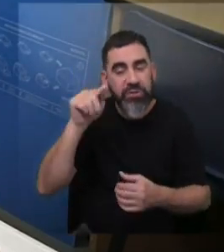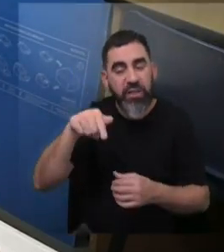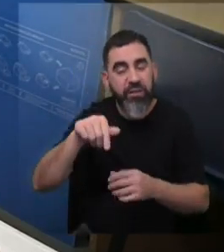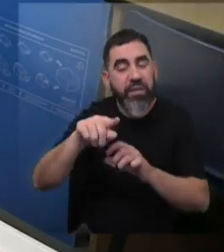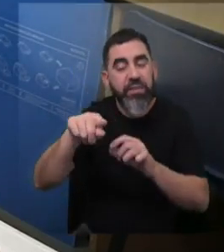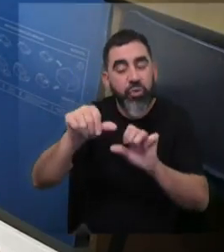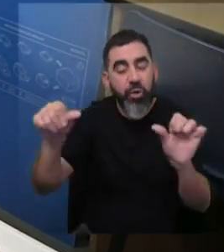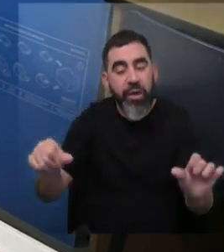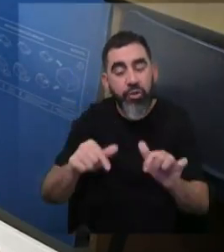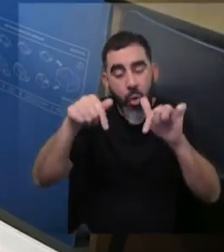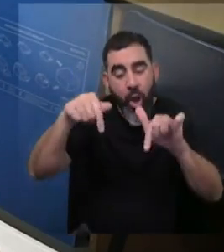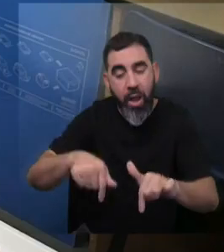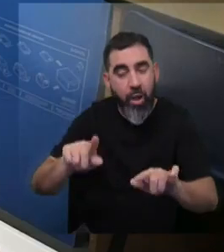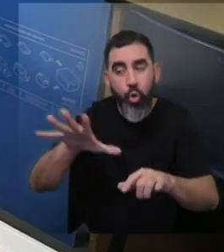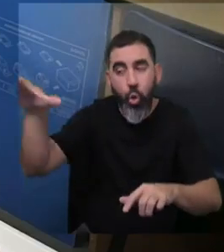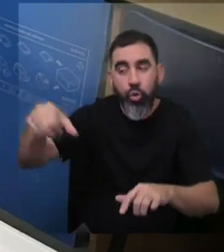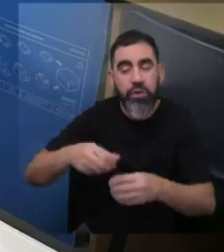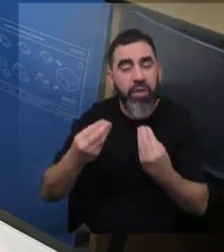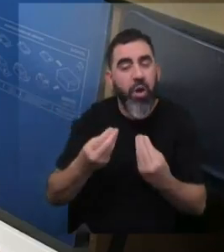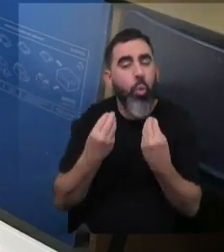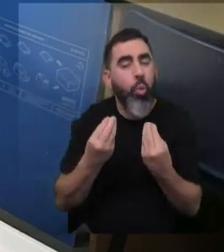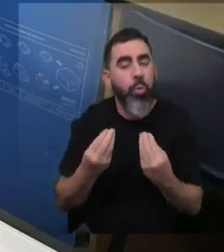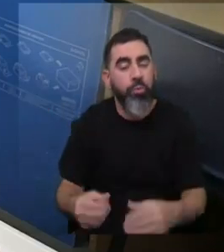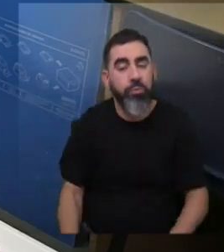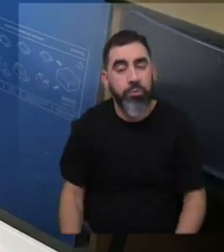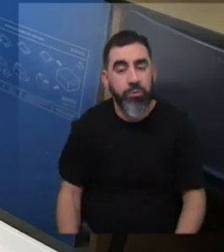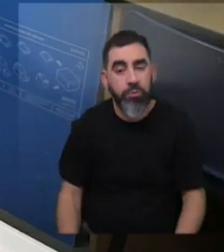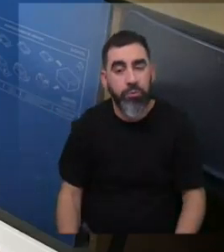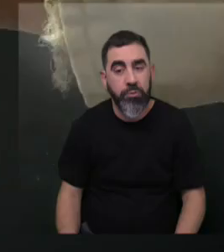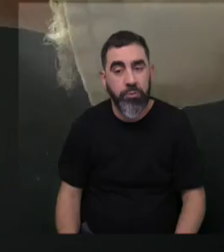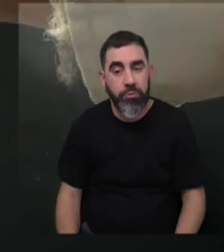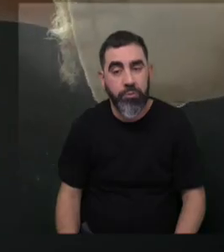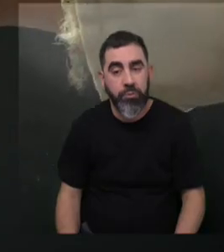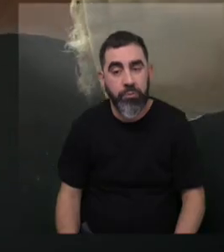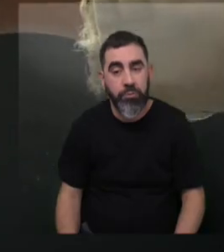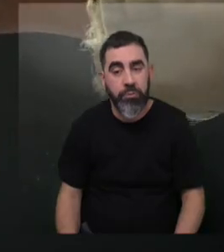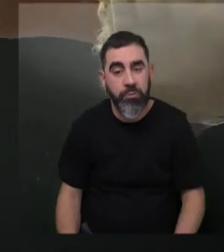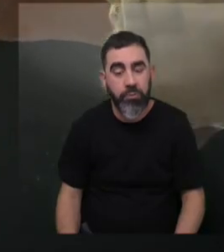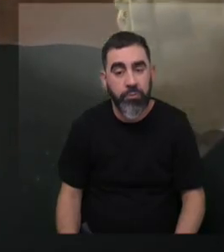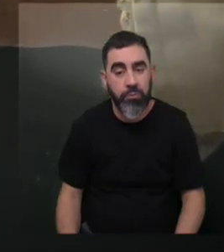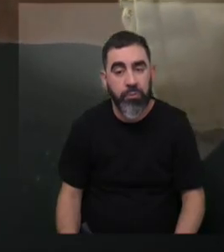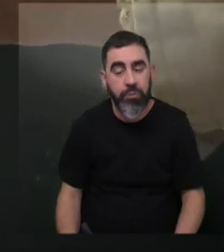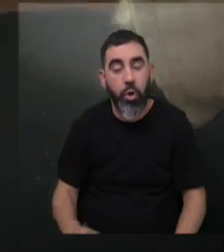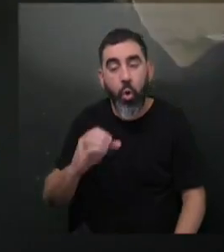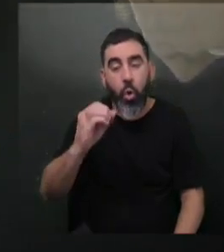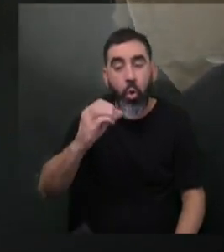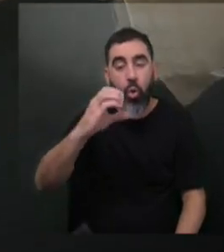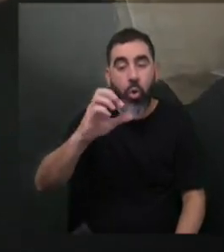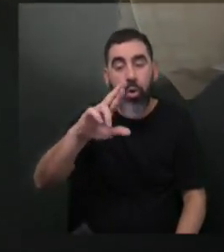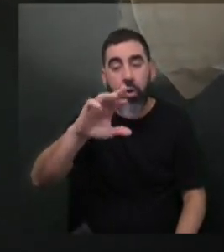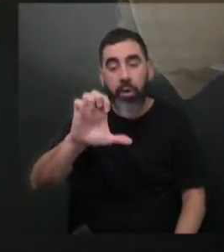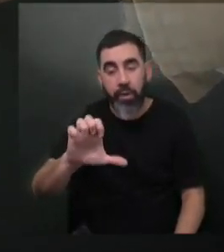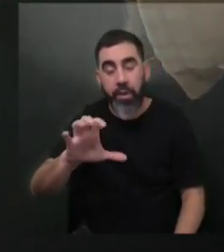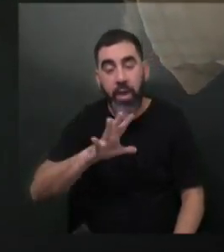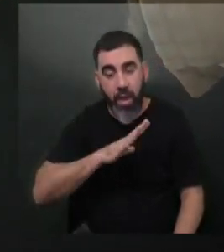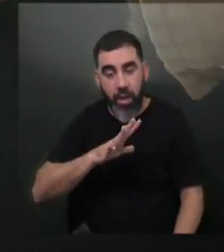esta pieza fue realizada en el lugar, es la presencia de ocre. Tiene, como se